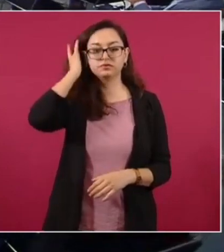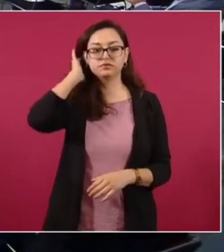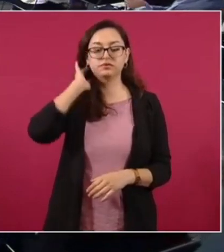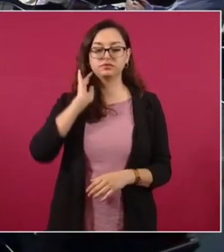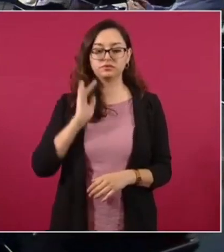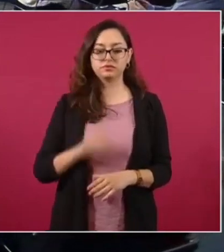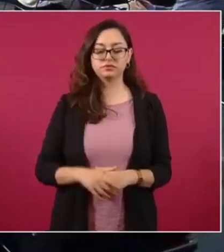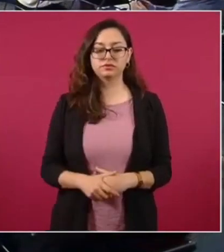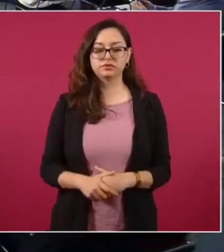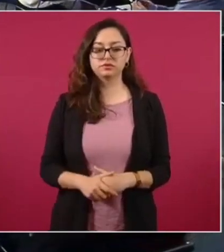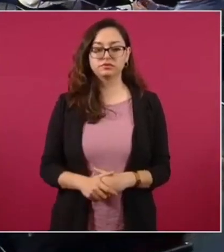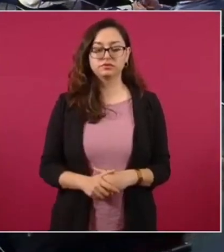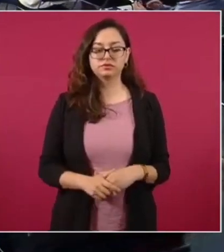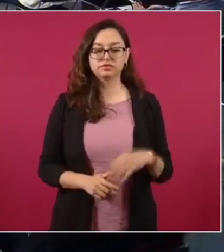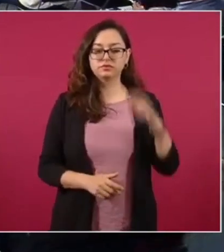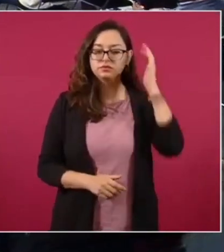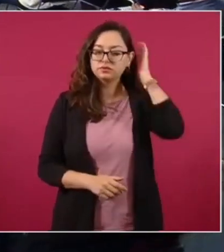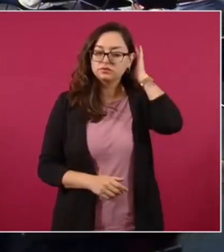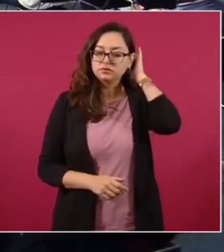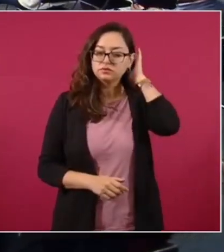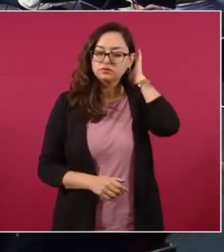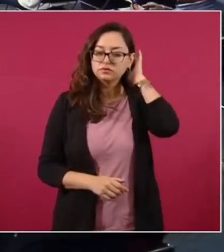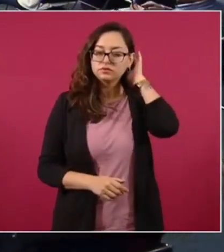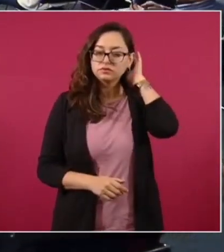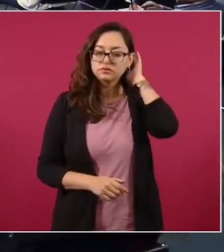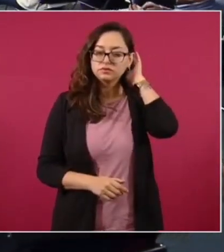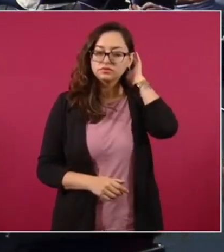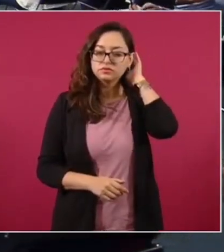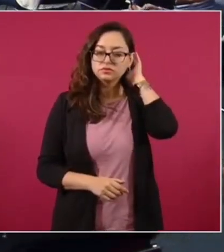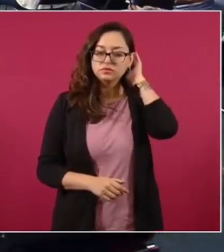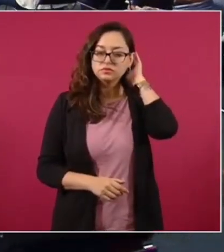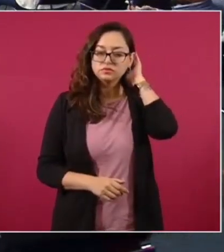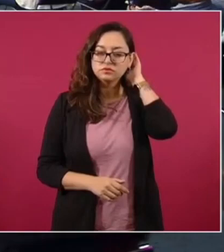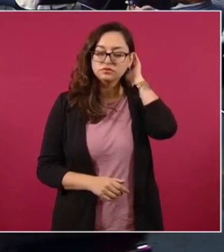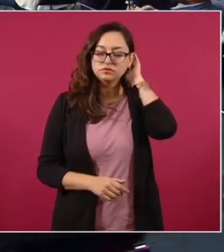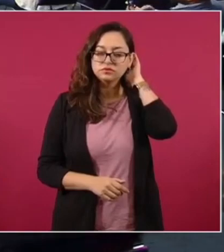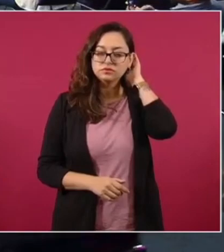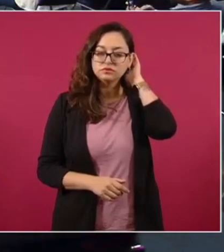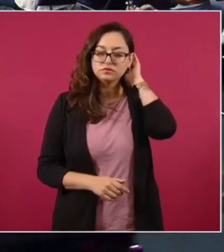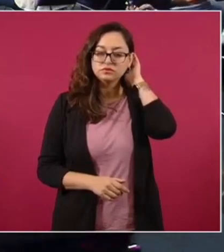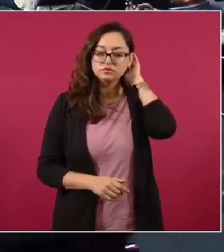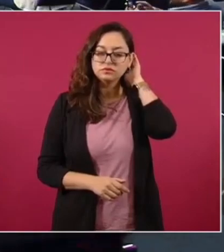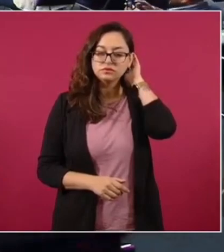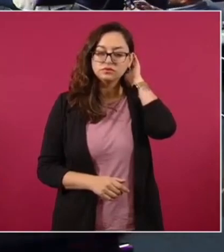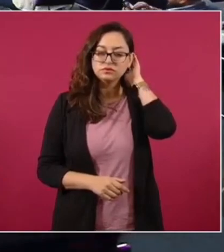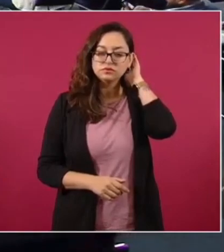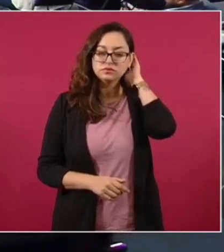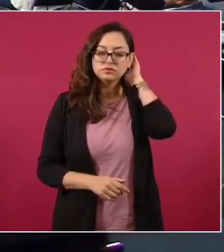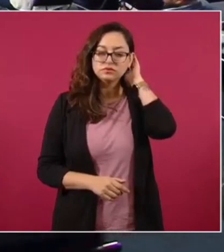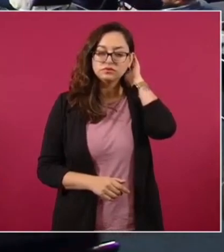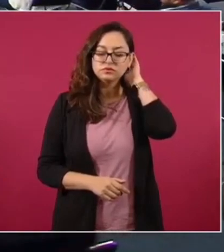¿De quién es? Un anónimo del voz del barrio de Los Ángeles y es